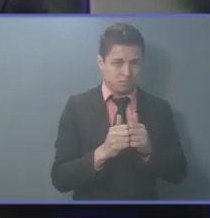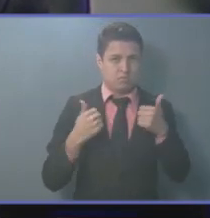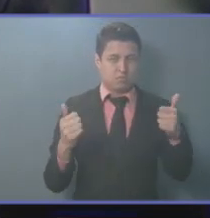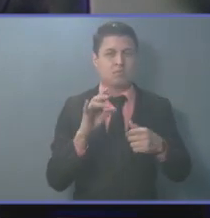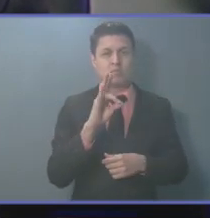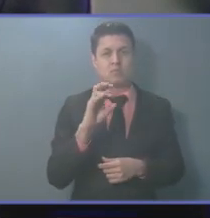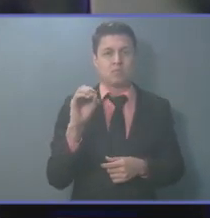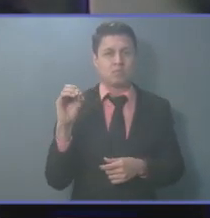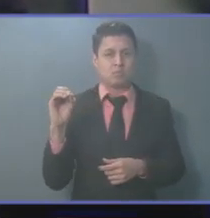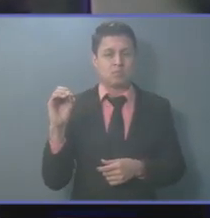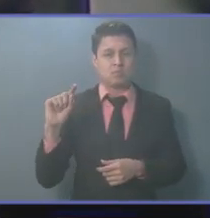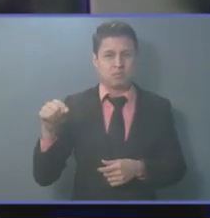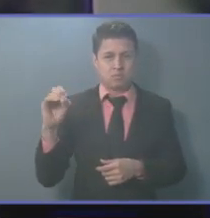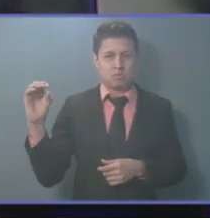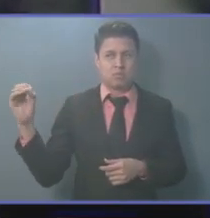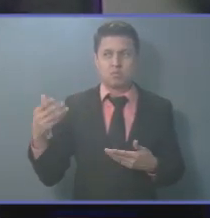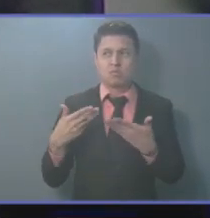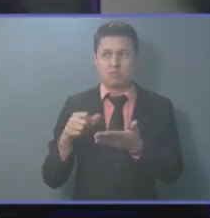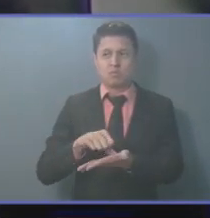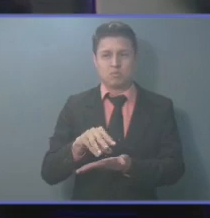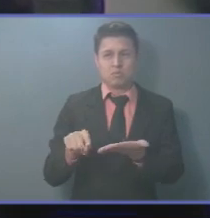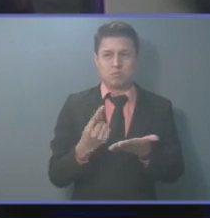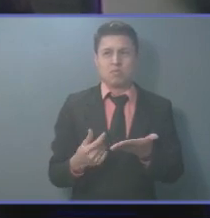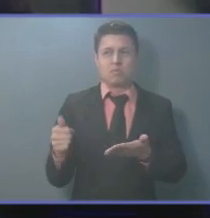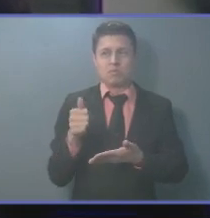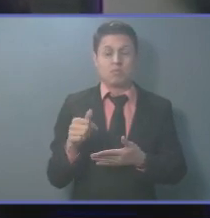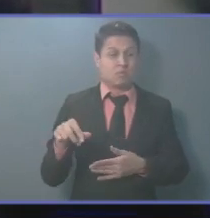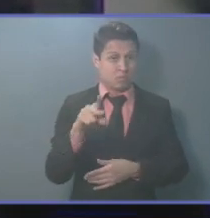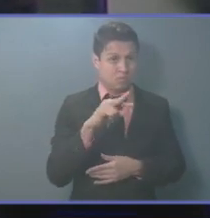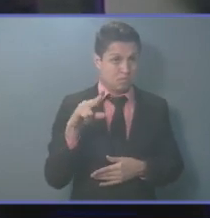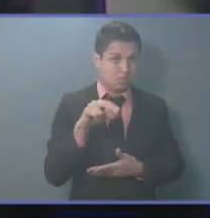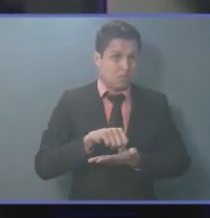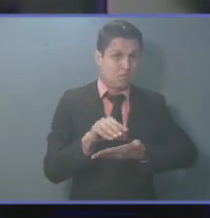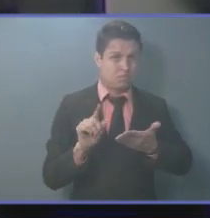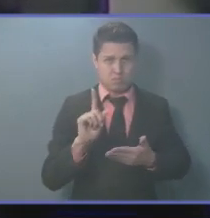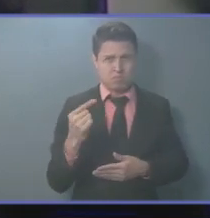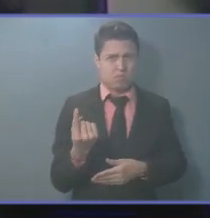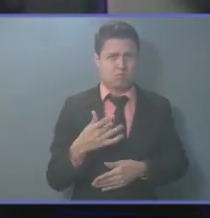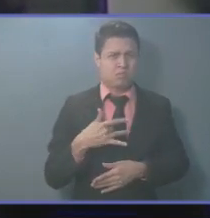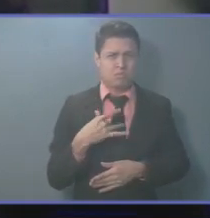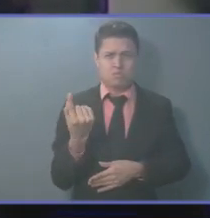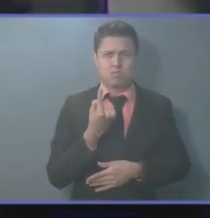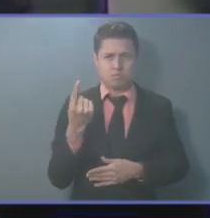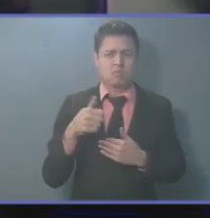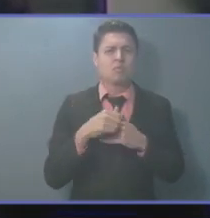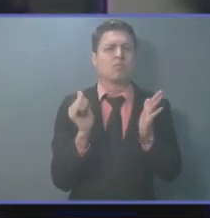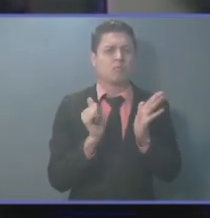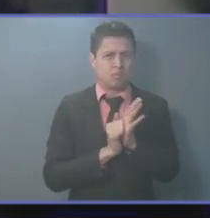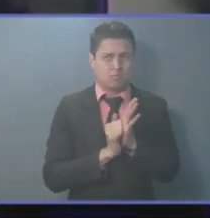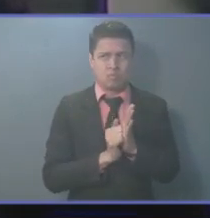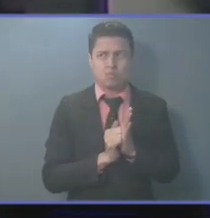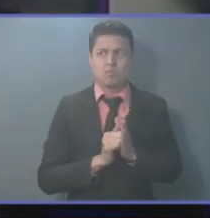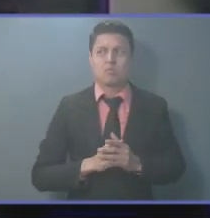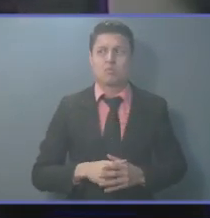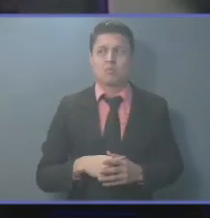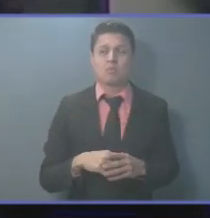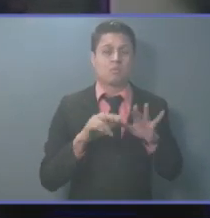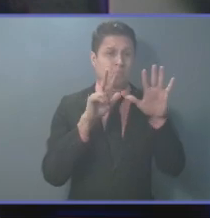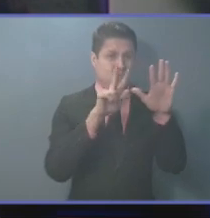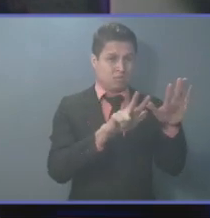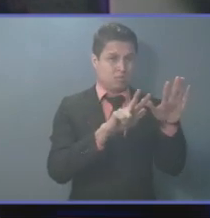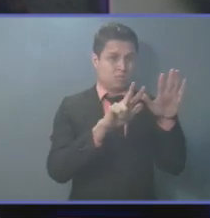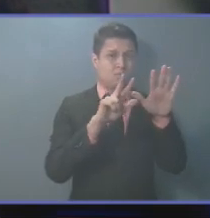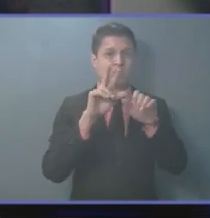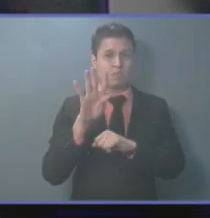116.700.000 para las municipalidades. Amigos alcaldes y alcaldesas, no están solos. La Asamblea Legislativa, los